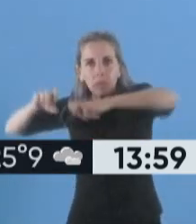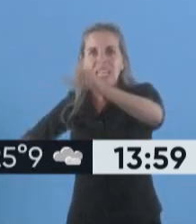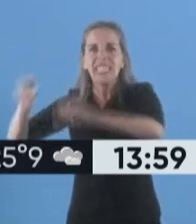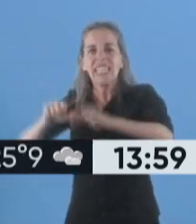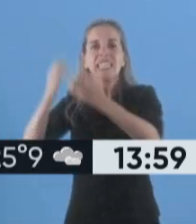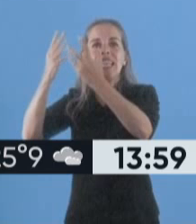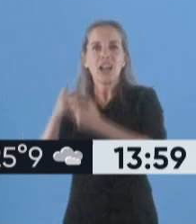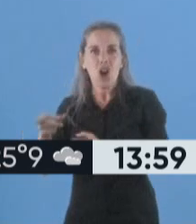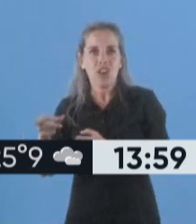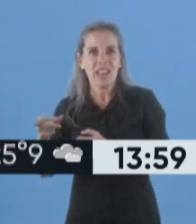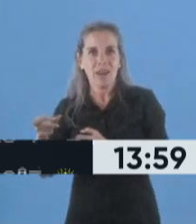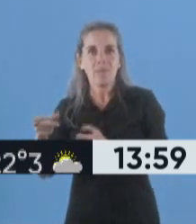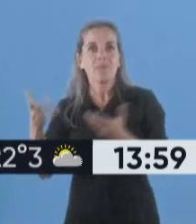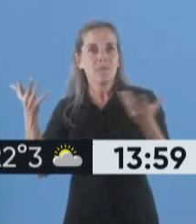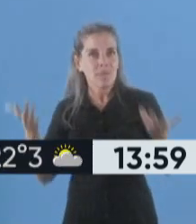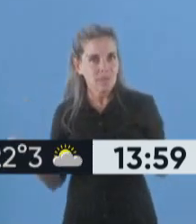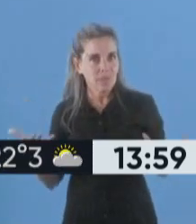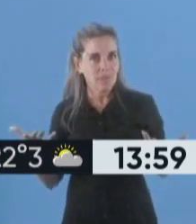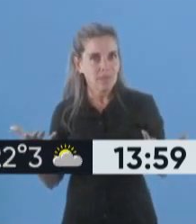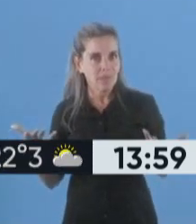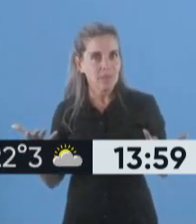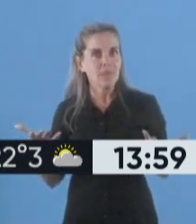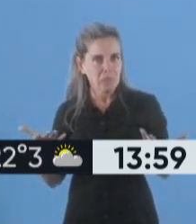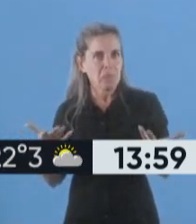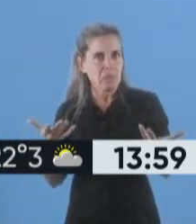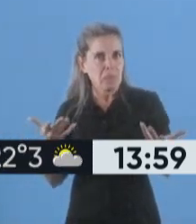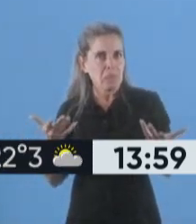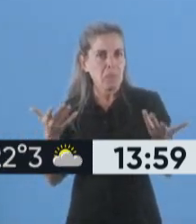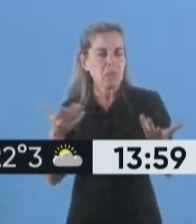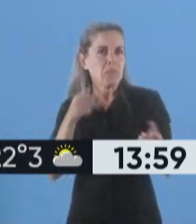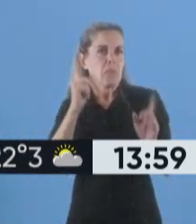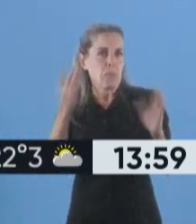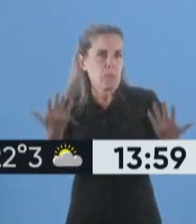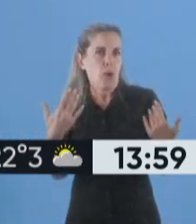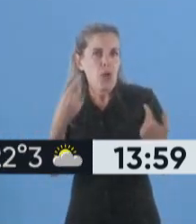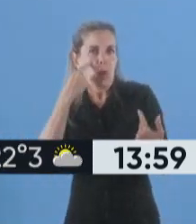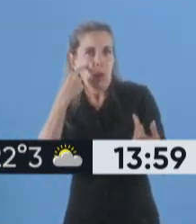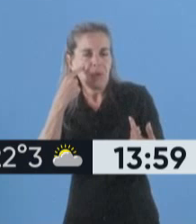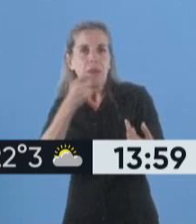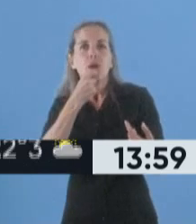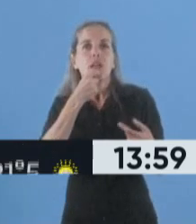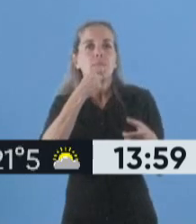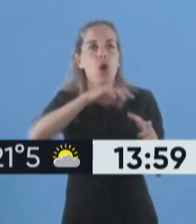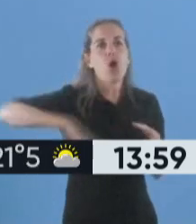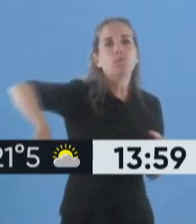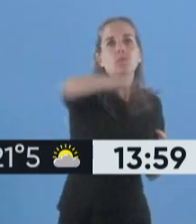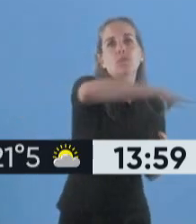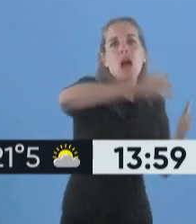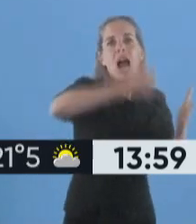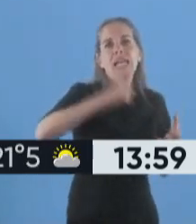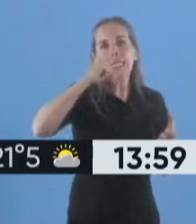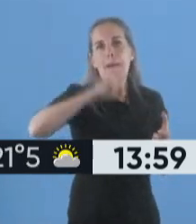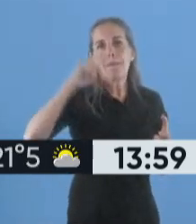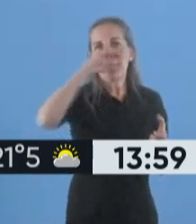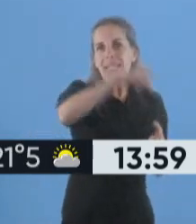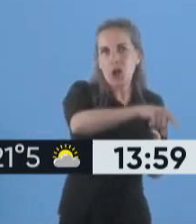la tecnología. Puede estar esta tierra nadando en un mar de petróleo.